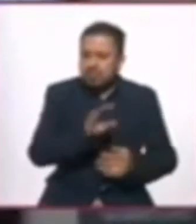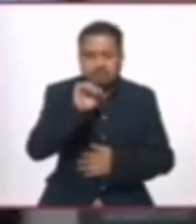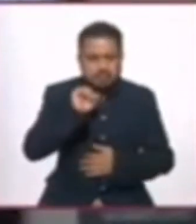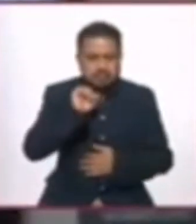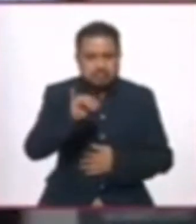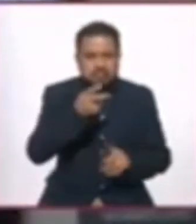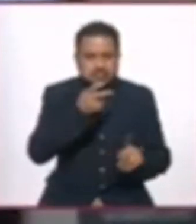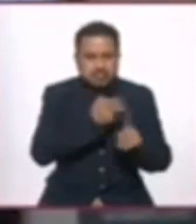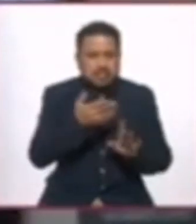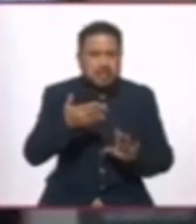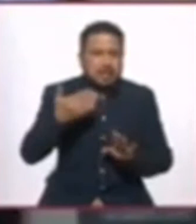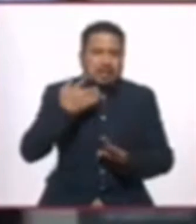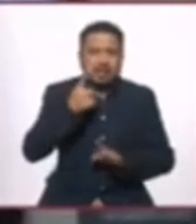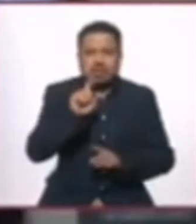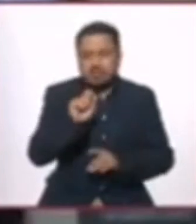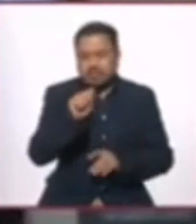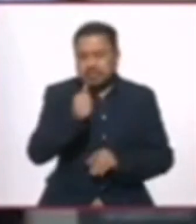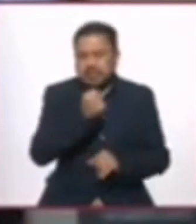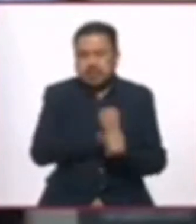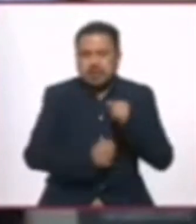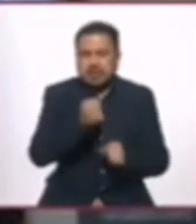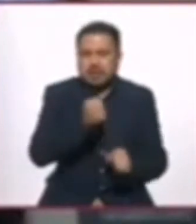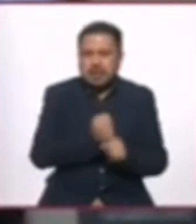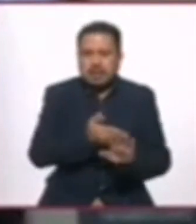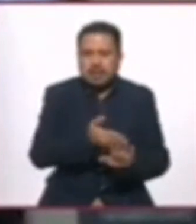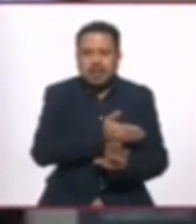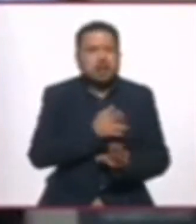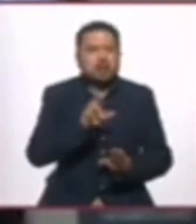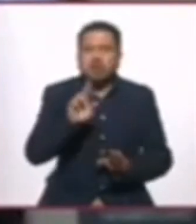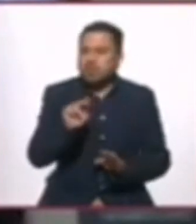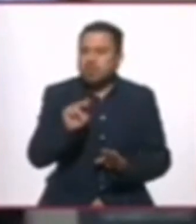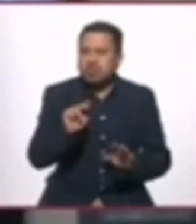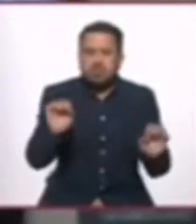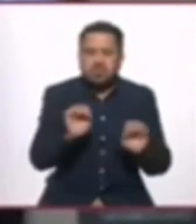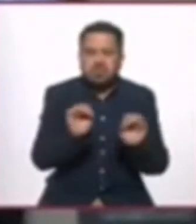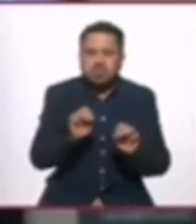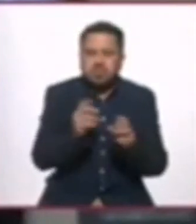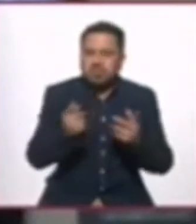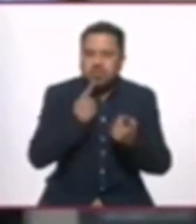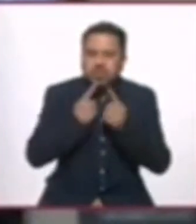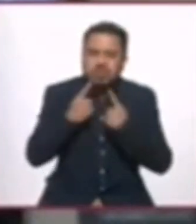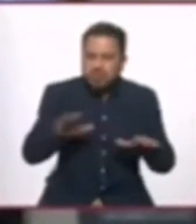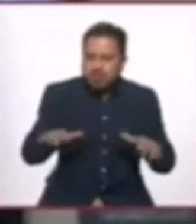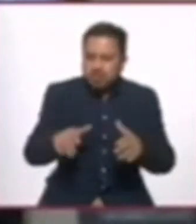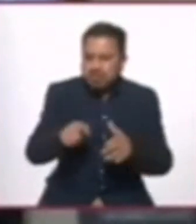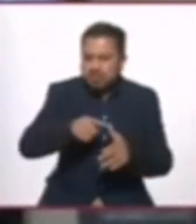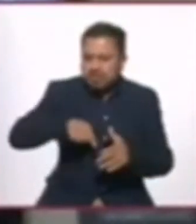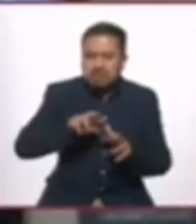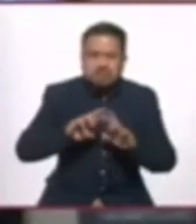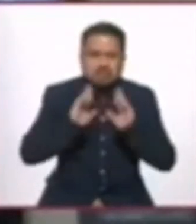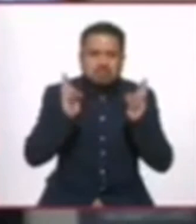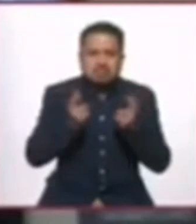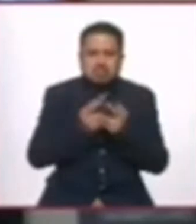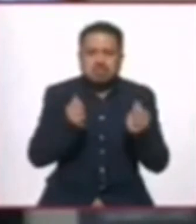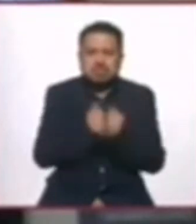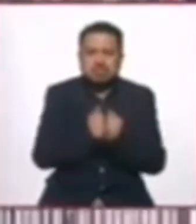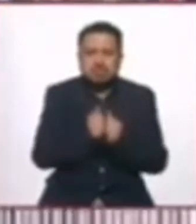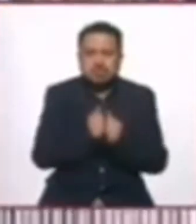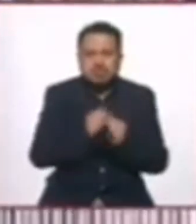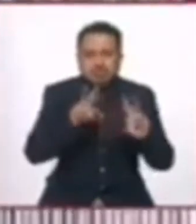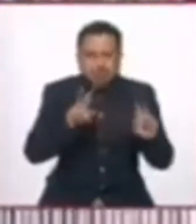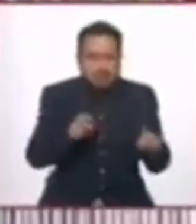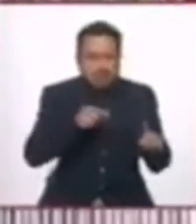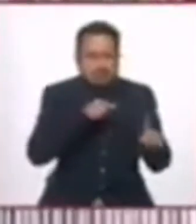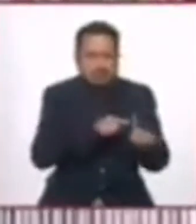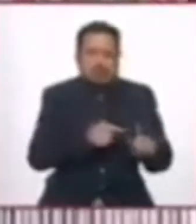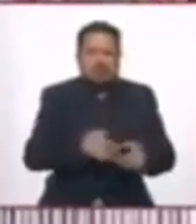de hecho, hace más de 26 años que no sostuvieron una reunión en el Consejo de Seguridad sobre